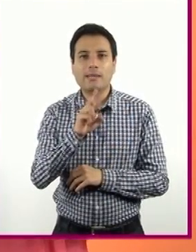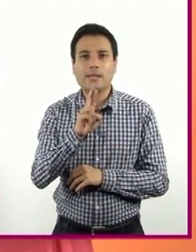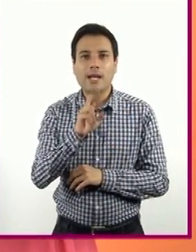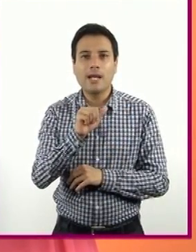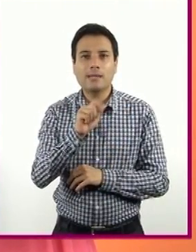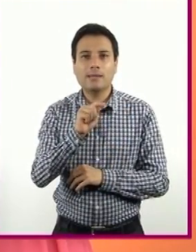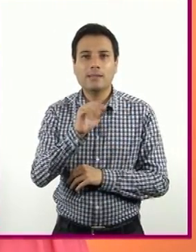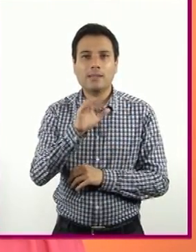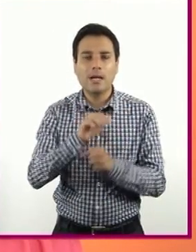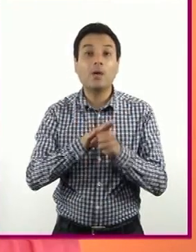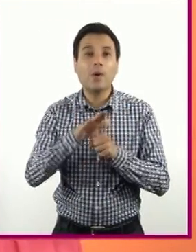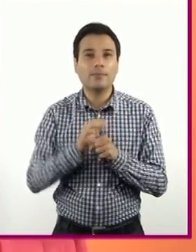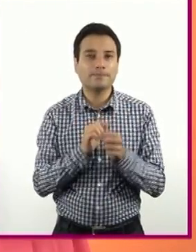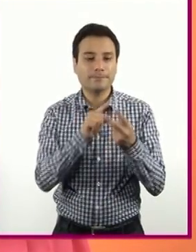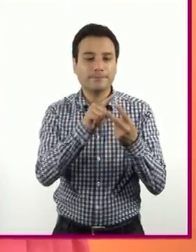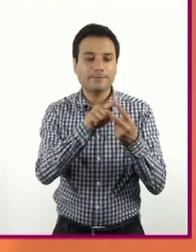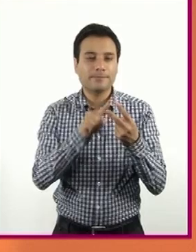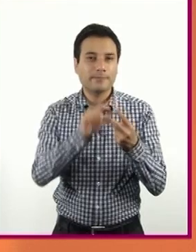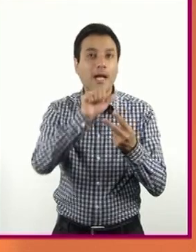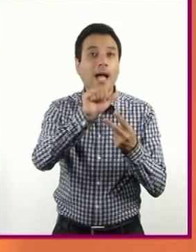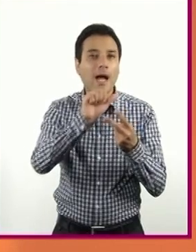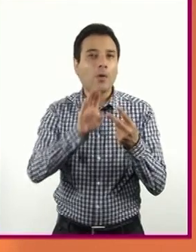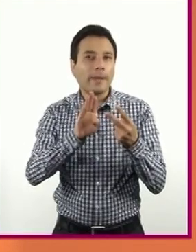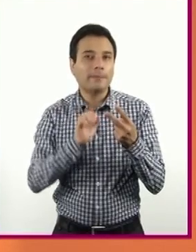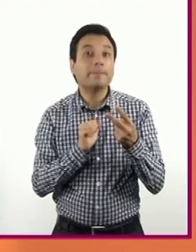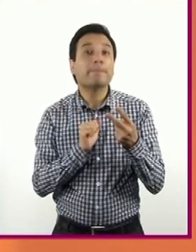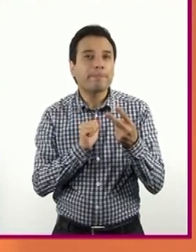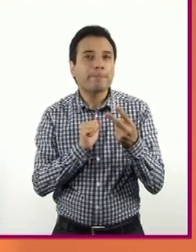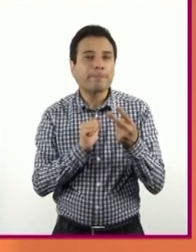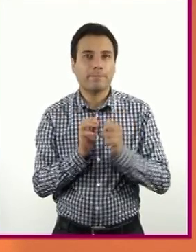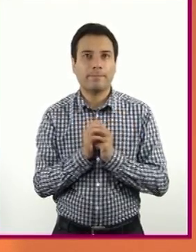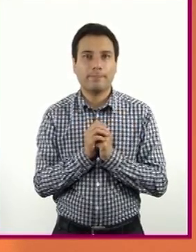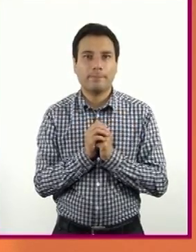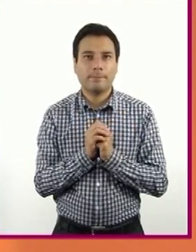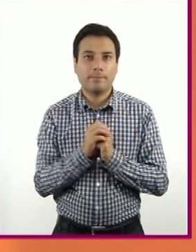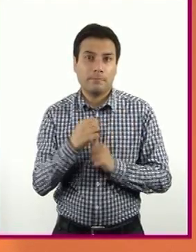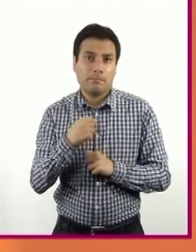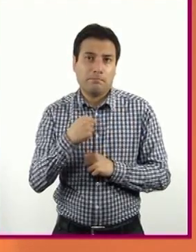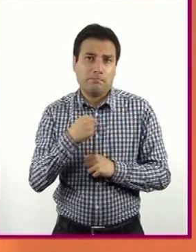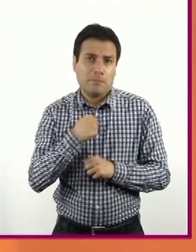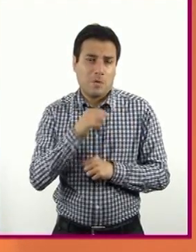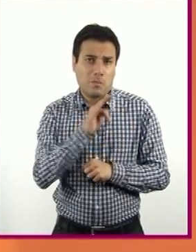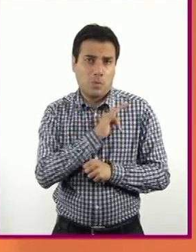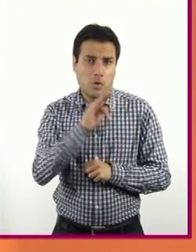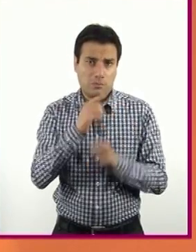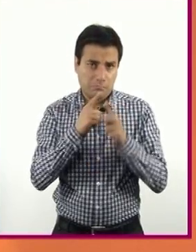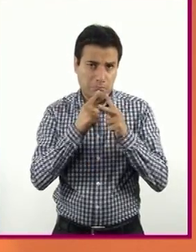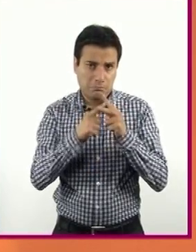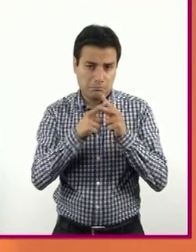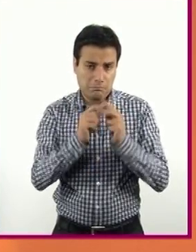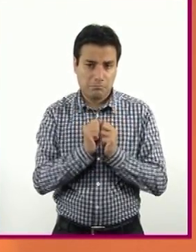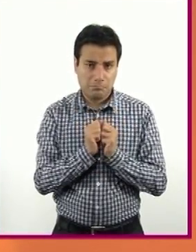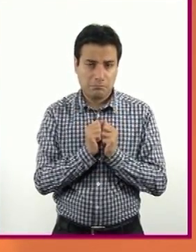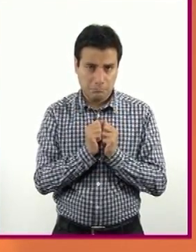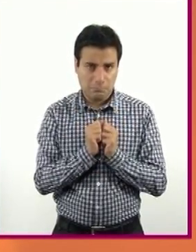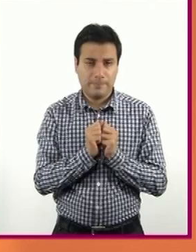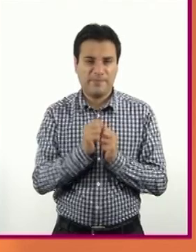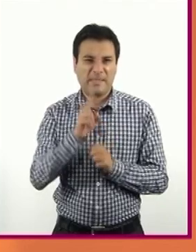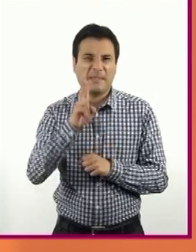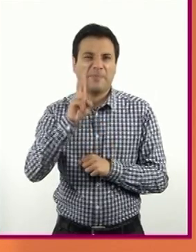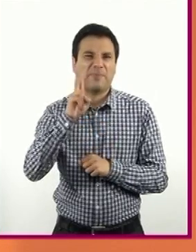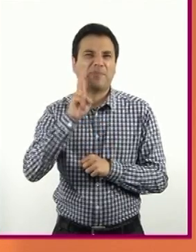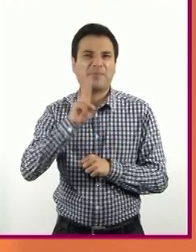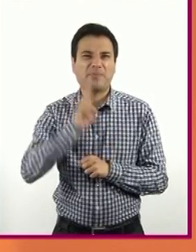A o el inciso B? Lo que yo haría es ver las diferencias de los términos y si la primera diferencia